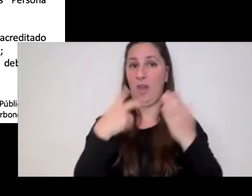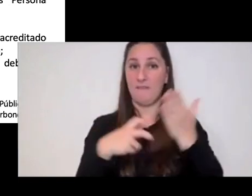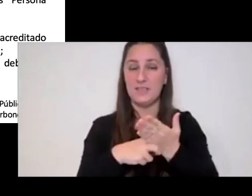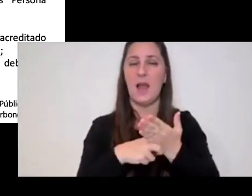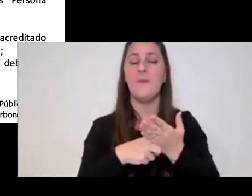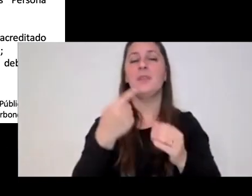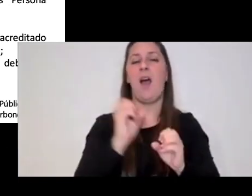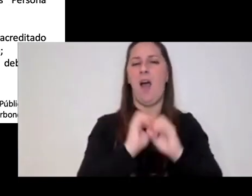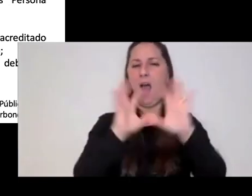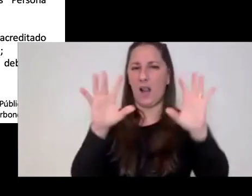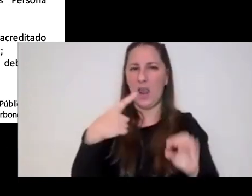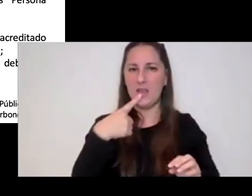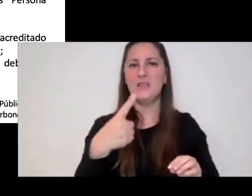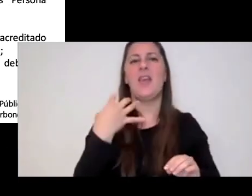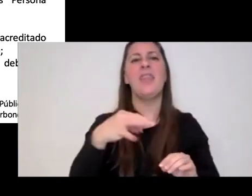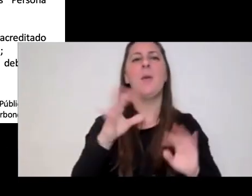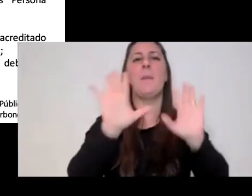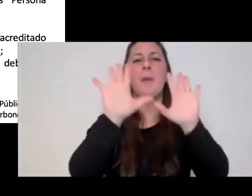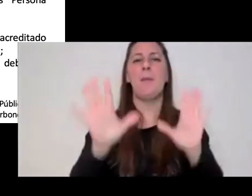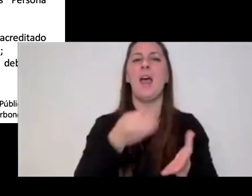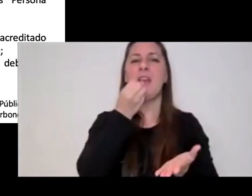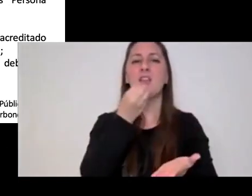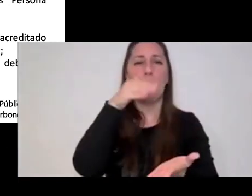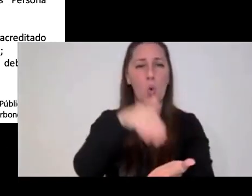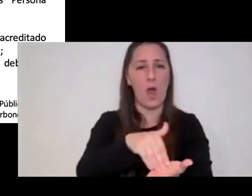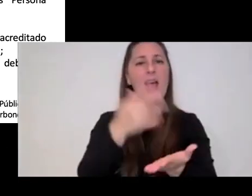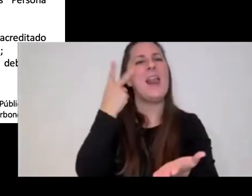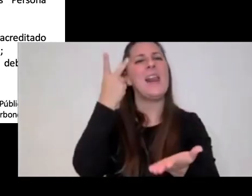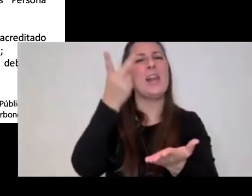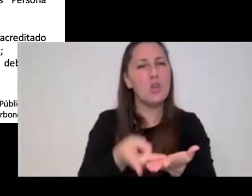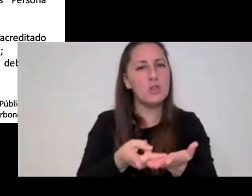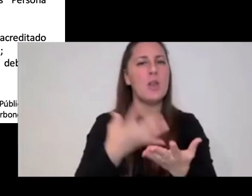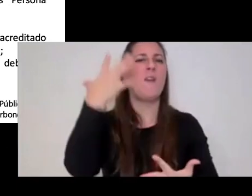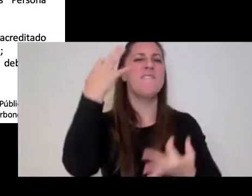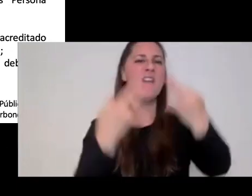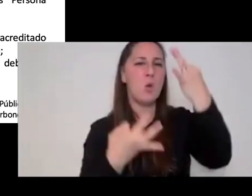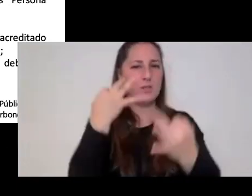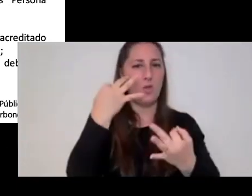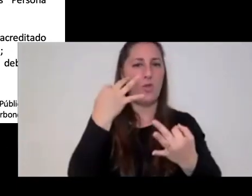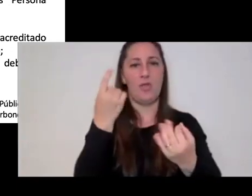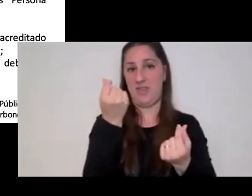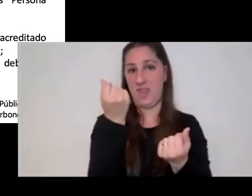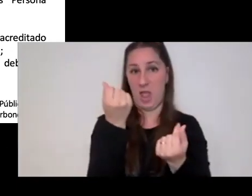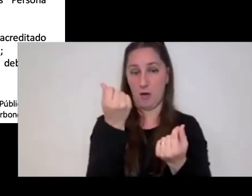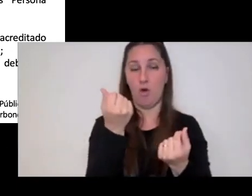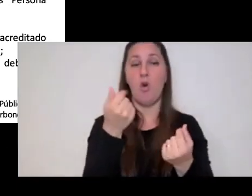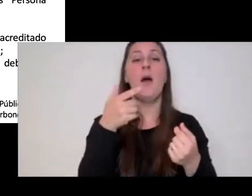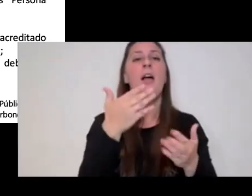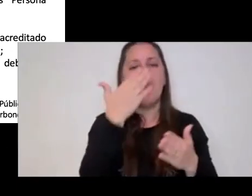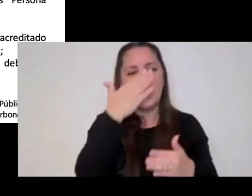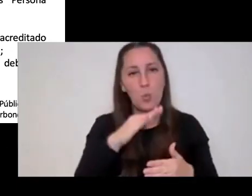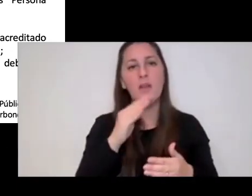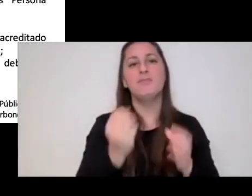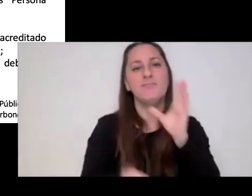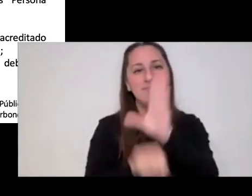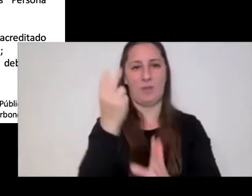tiene que preparar una declaración jurada de reconocimiento y evaluación de las divisas, que permita luego generar un BEP y que permita enviar